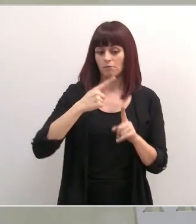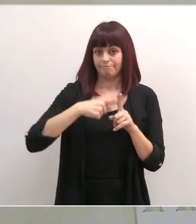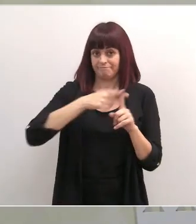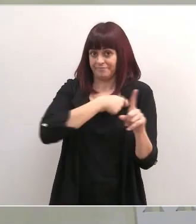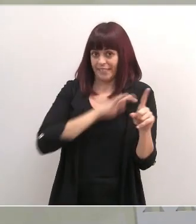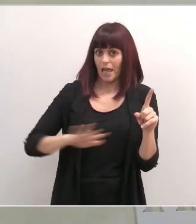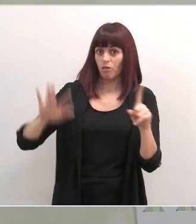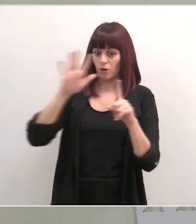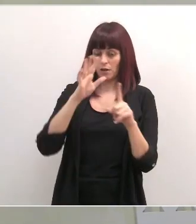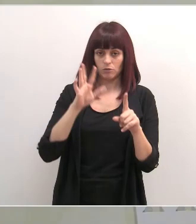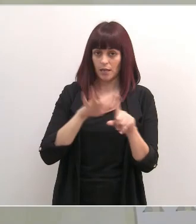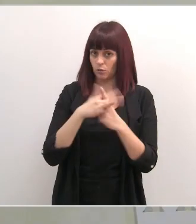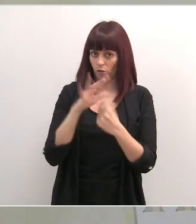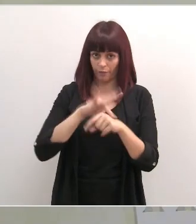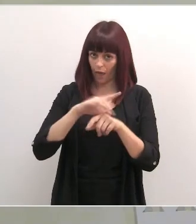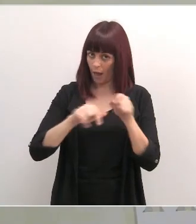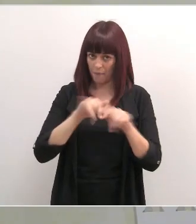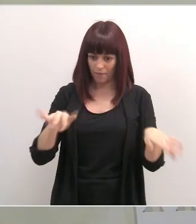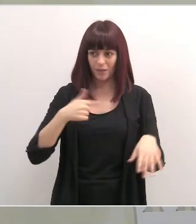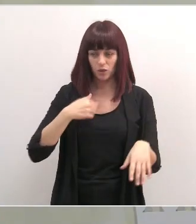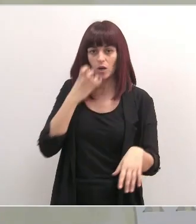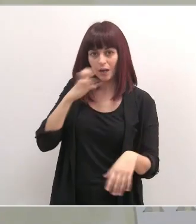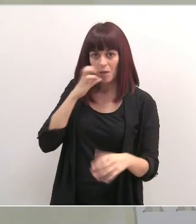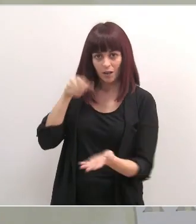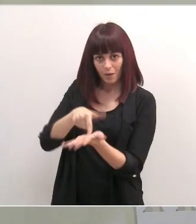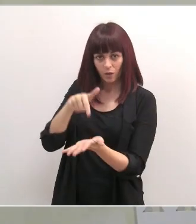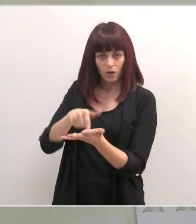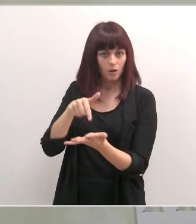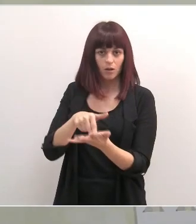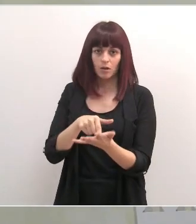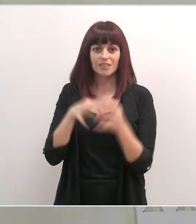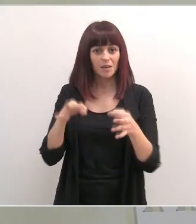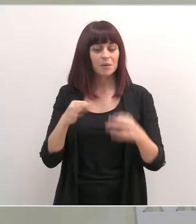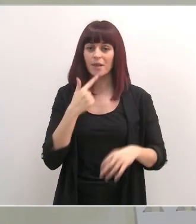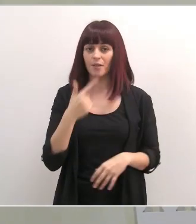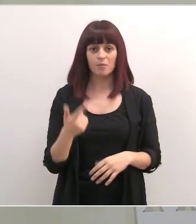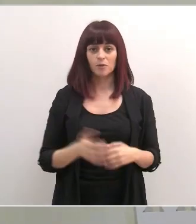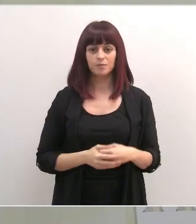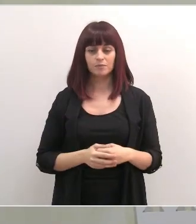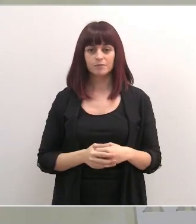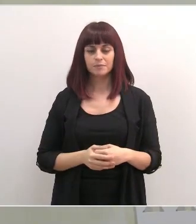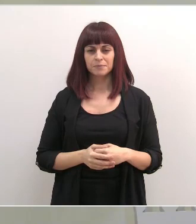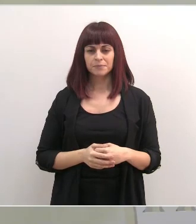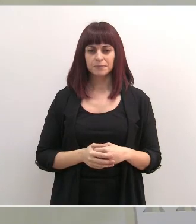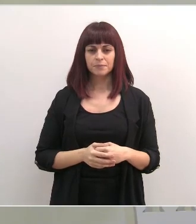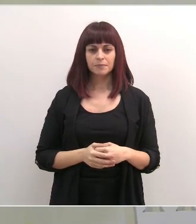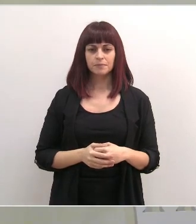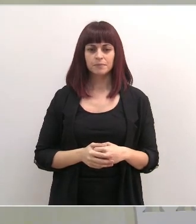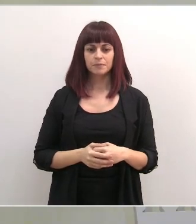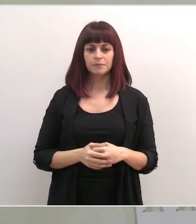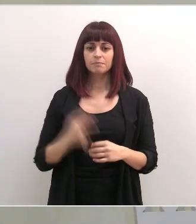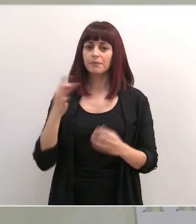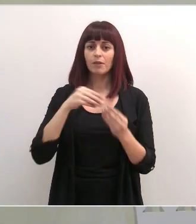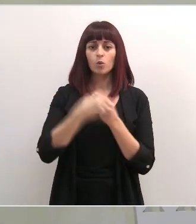con el abordaje de la pandemia. Es lo que nosotros hemos reclamado en principio y lo que siempre ponemos de manifiesto, que debería haber un